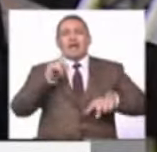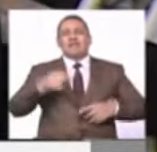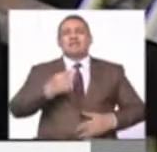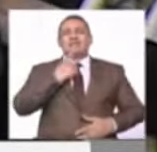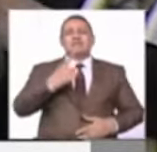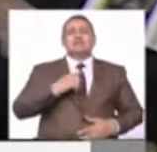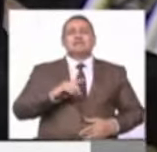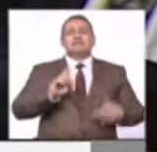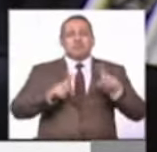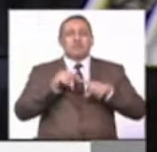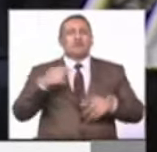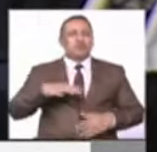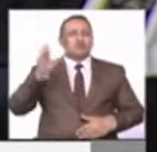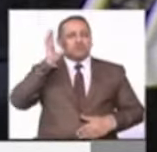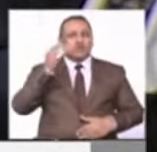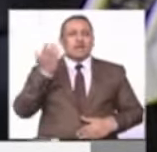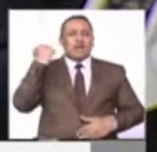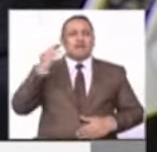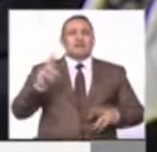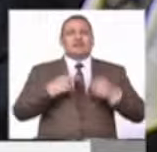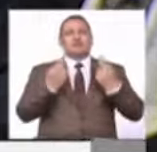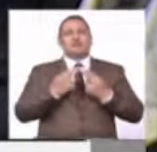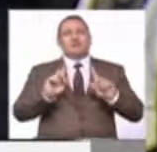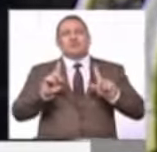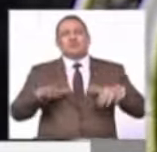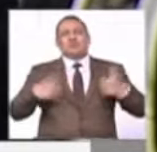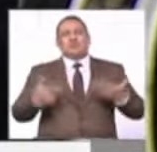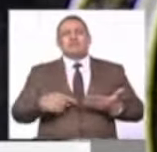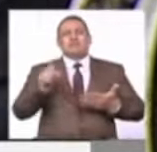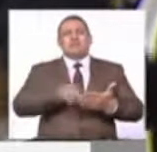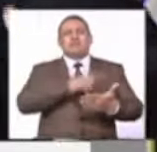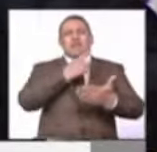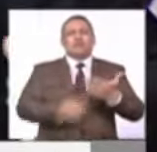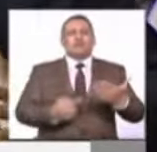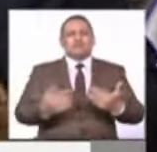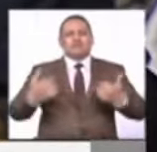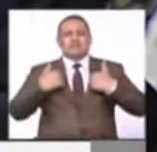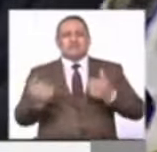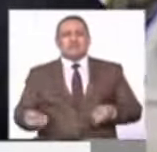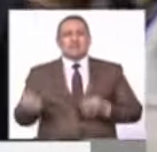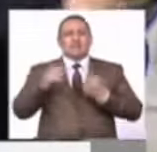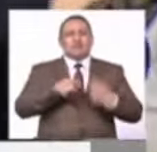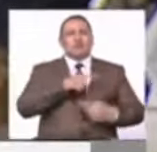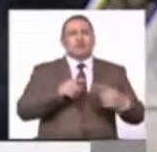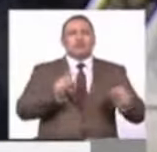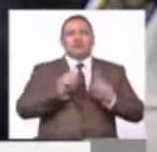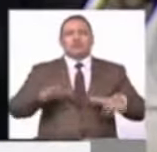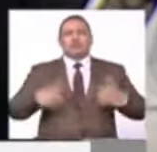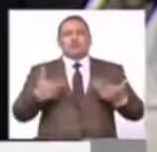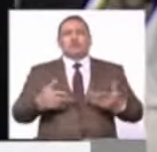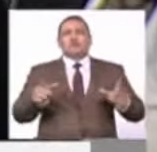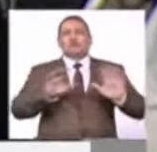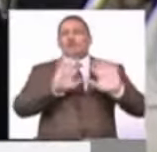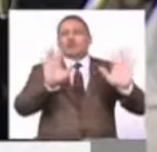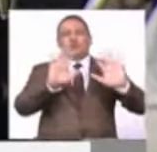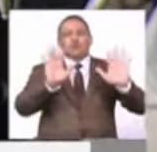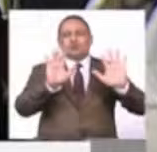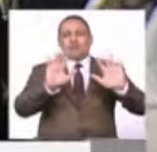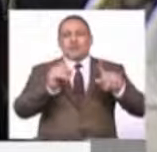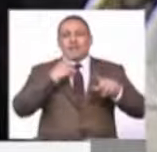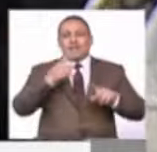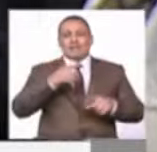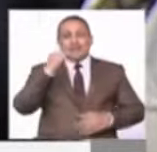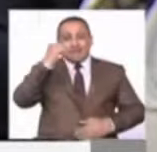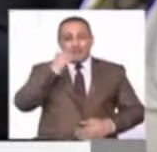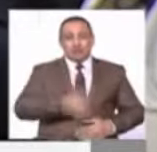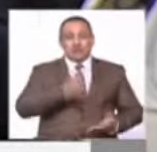decir y y lo escuché en la sesión anterior no puede pero la inhabilitación arrastra la destitución Cómo no va a ser no en derecho sancionatorio y